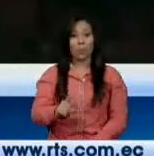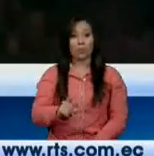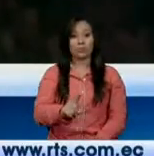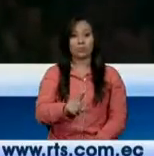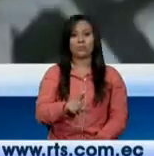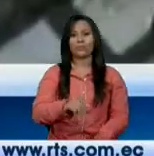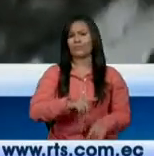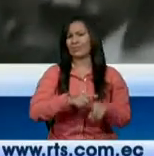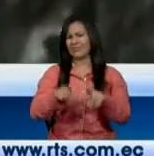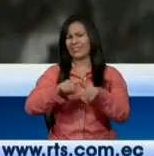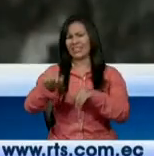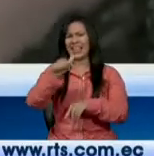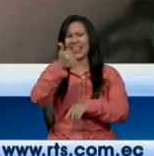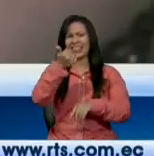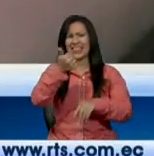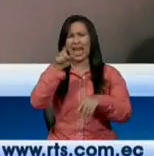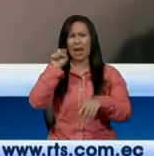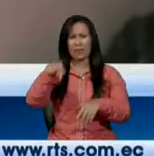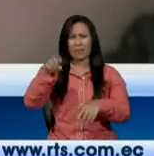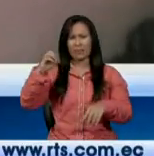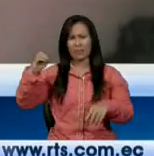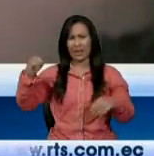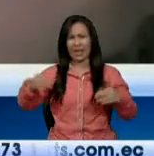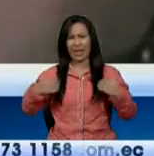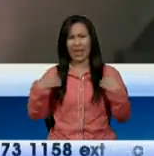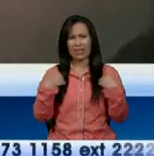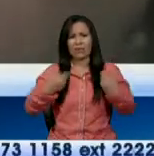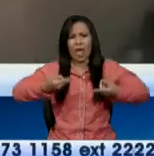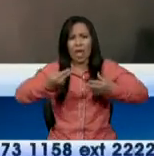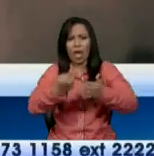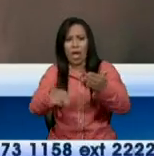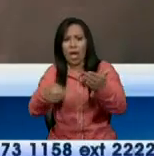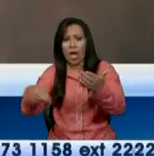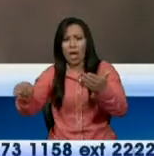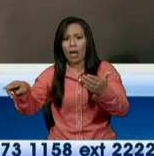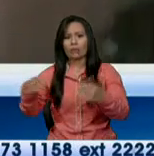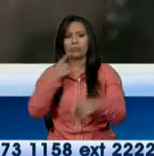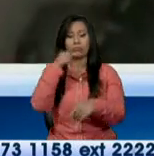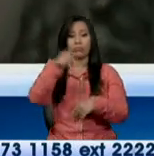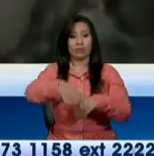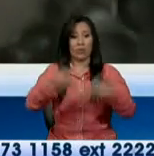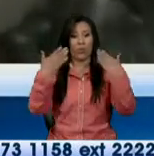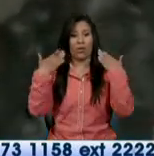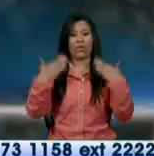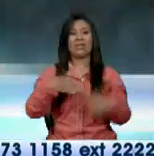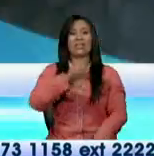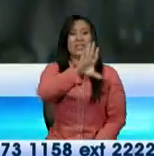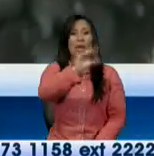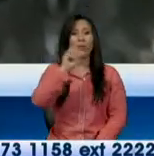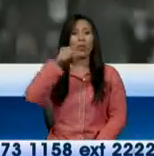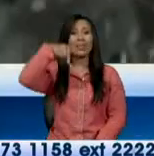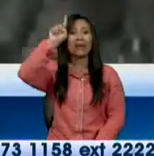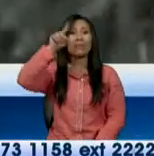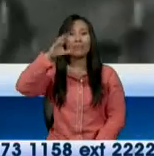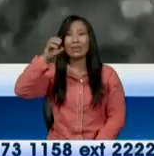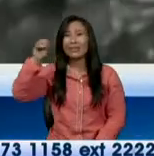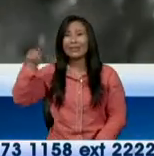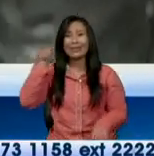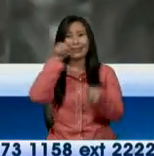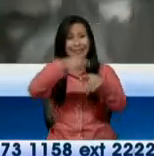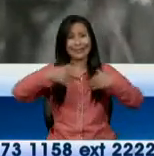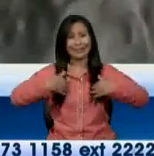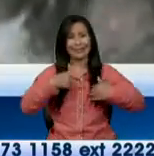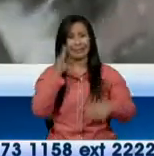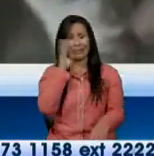producir unas 10.000 crías al año y que en Guayaquil habría unos 50 millones de estos roedores que, de